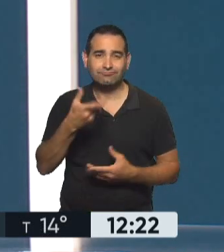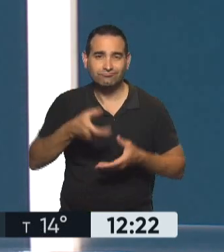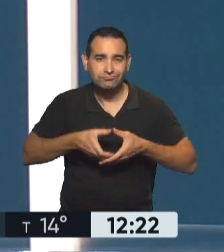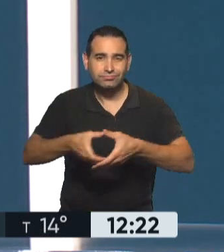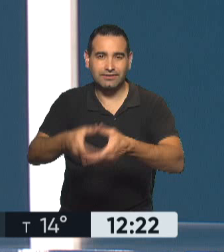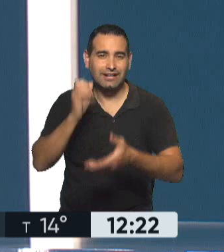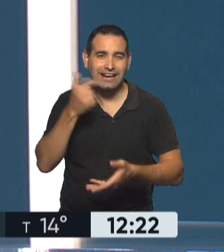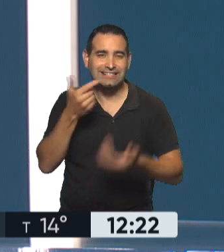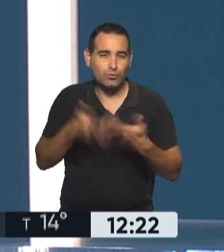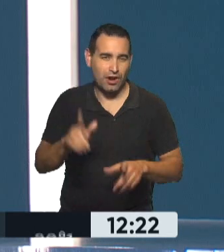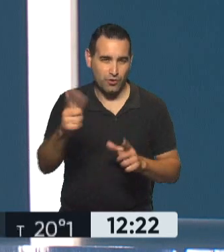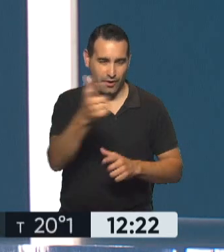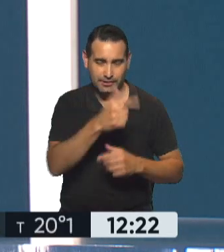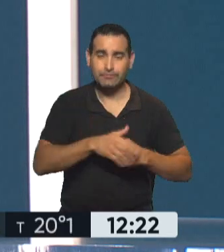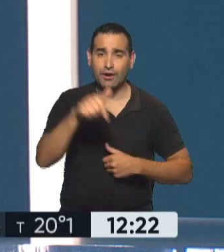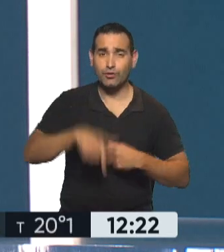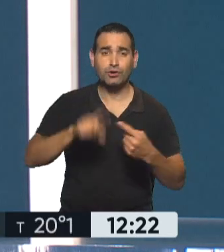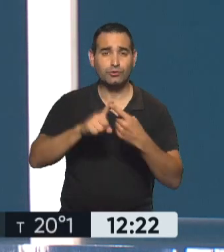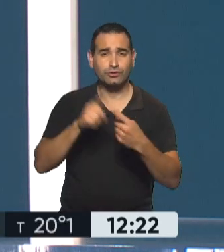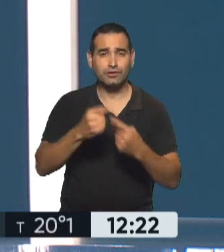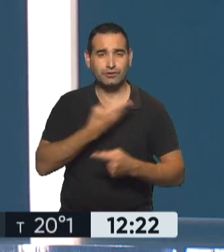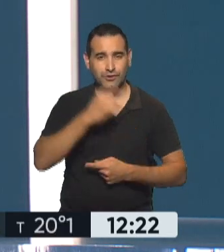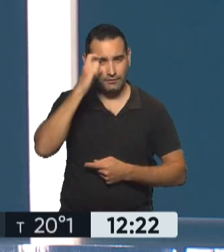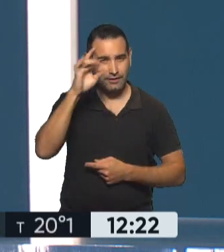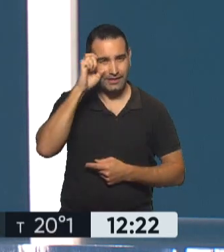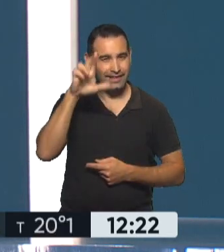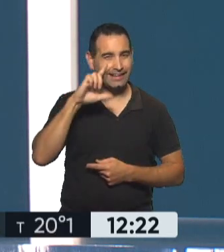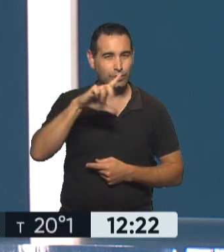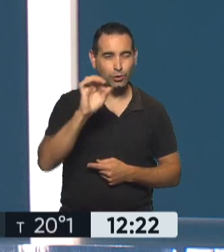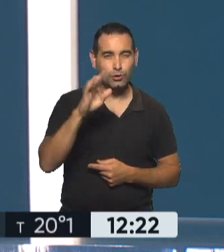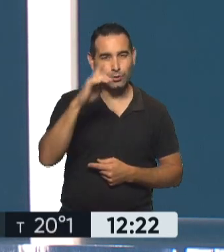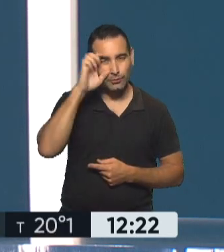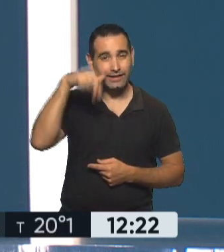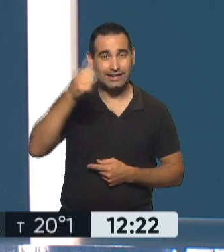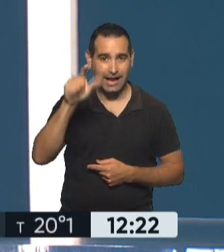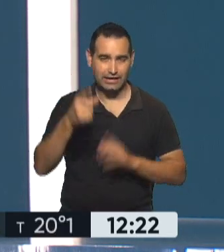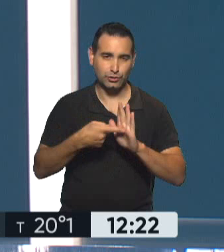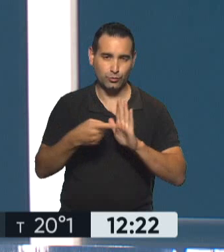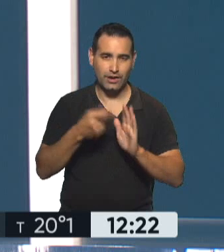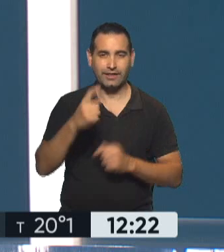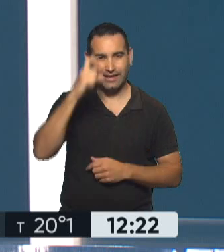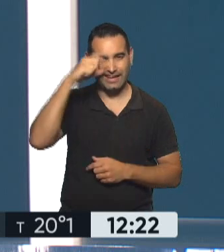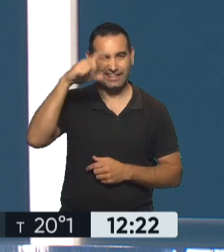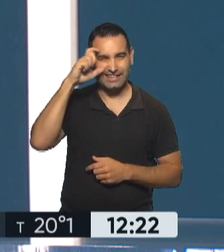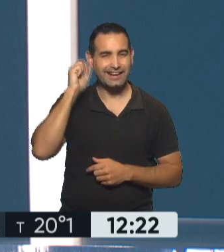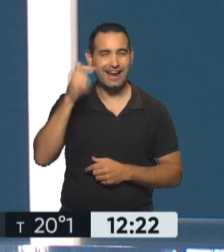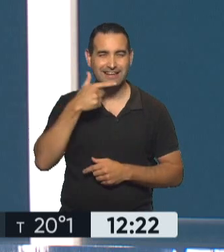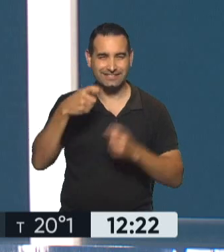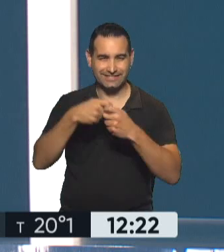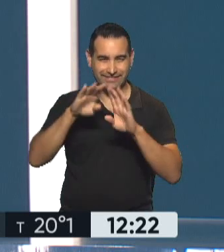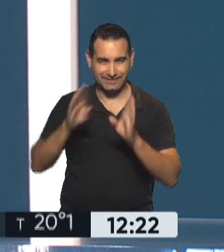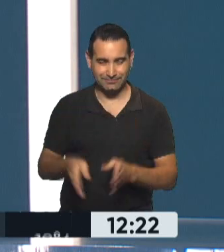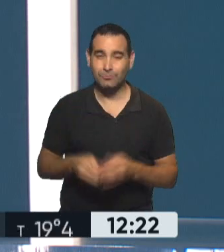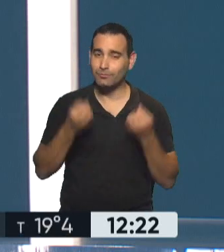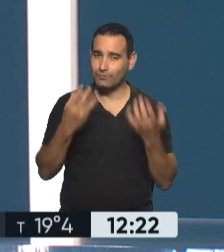el gas natural. Estamos ya en contacto con Federico Bernal, es el titular del Energas, y vamos a hablar precisamente de este tema. Bernal,